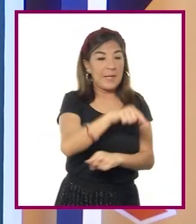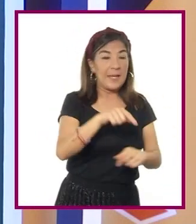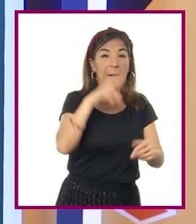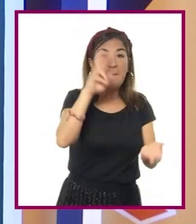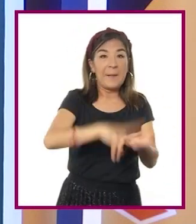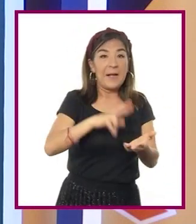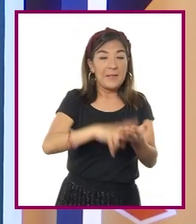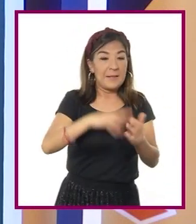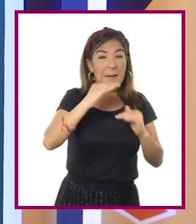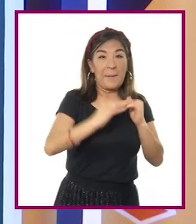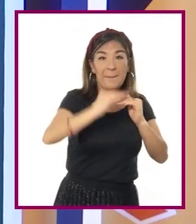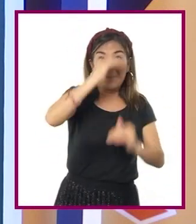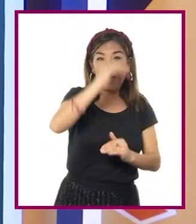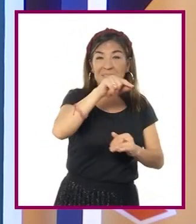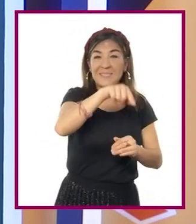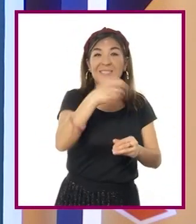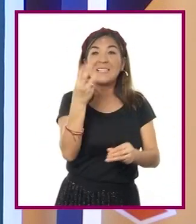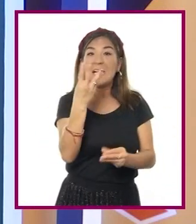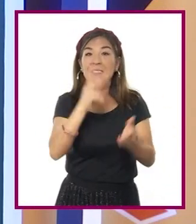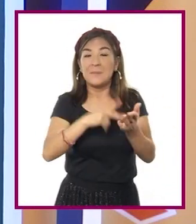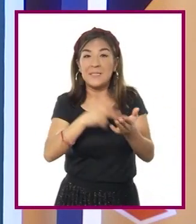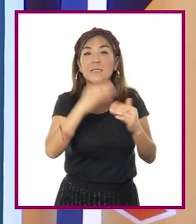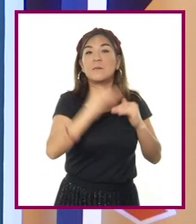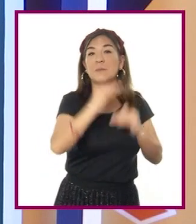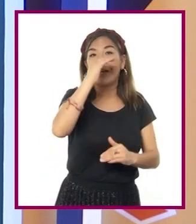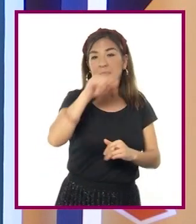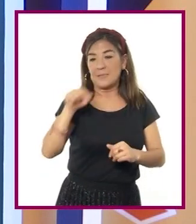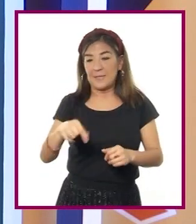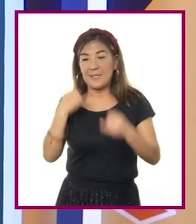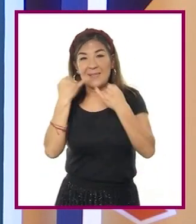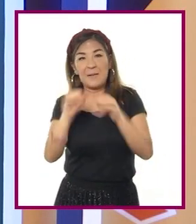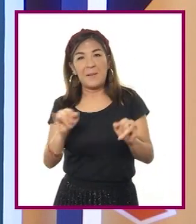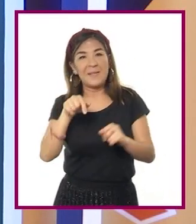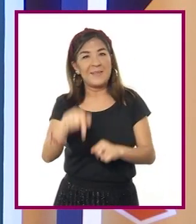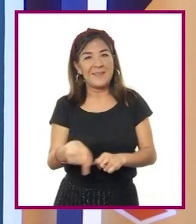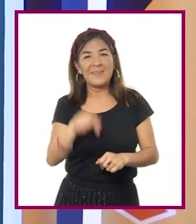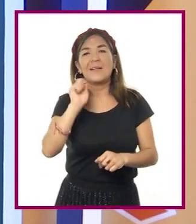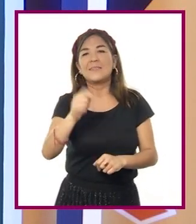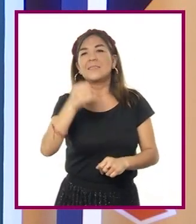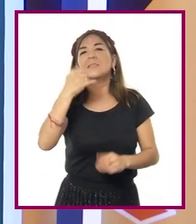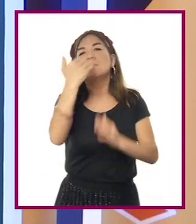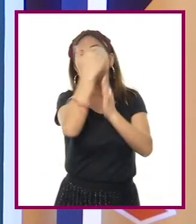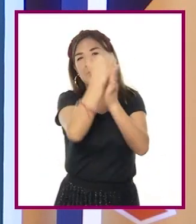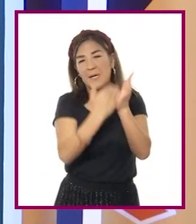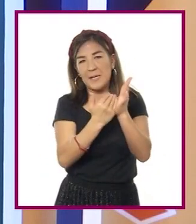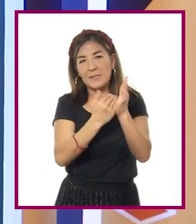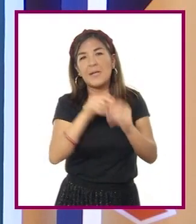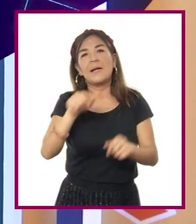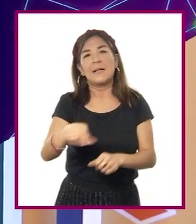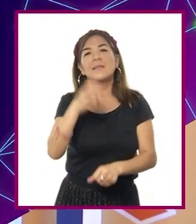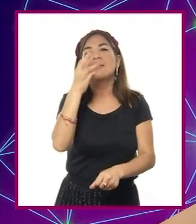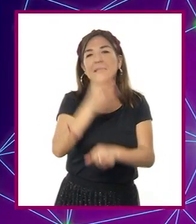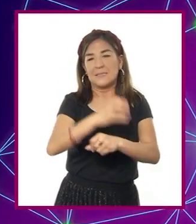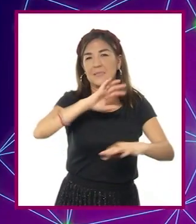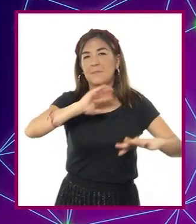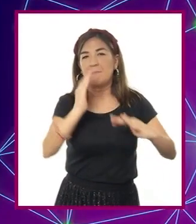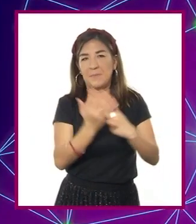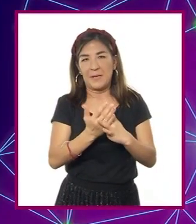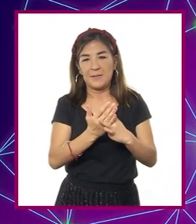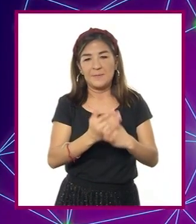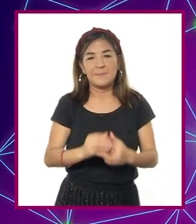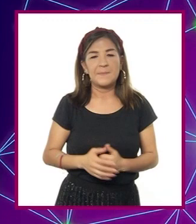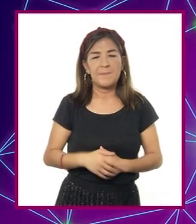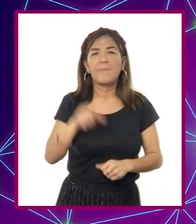dependiente aumenta al triple, la variable independiente que le corresponde disminuye a la tercera parte.